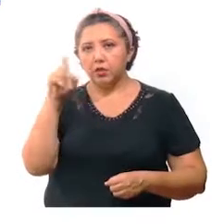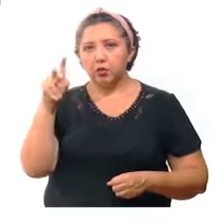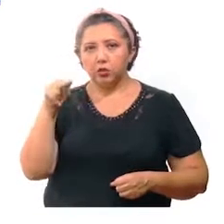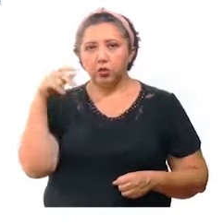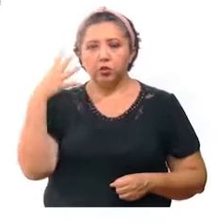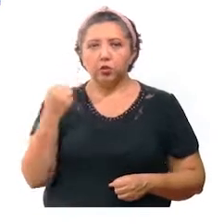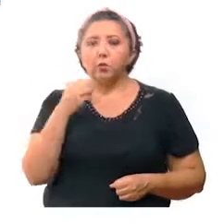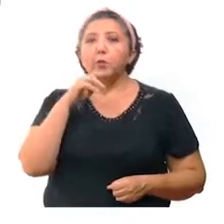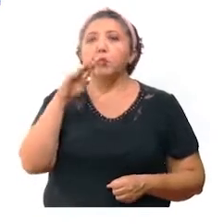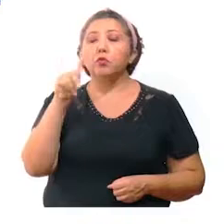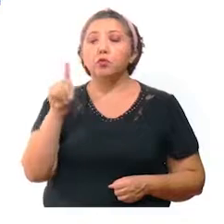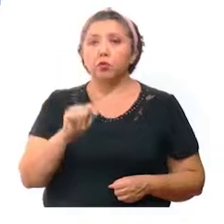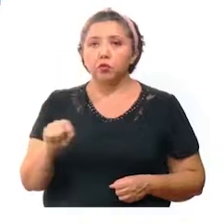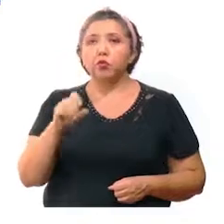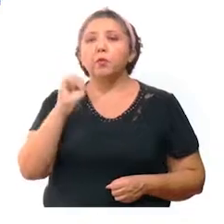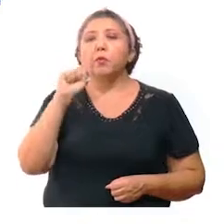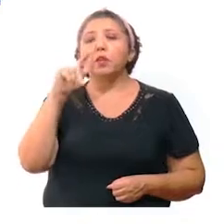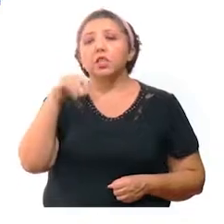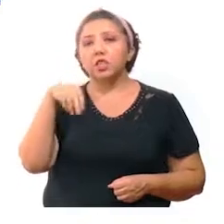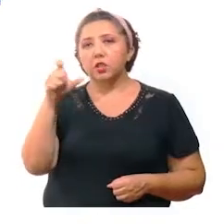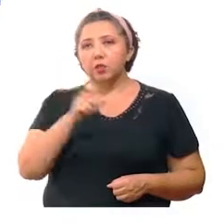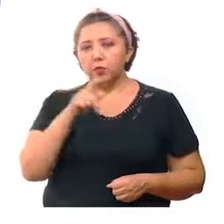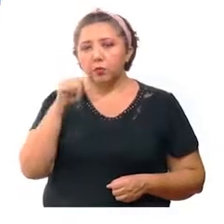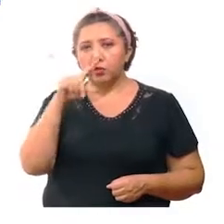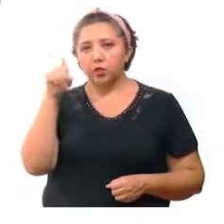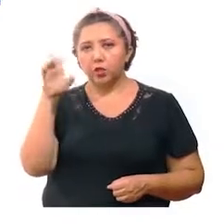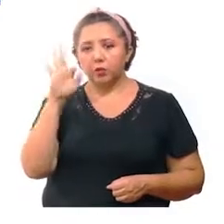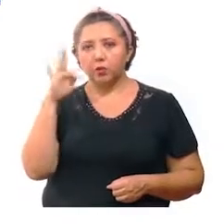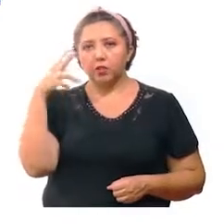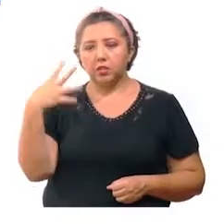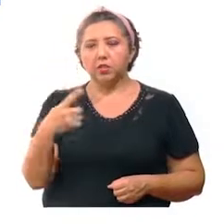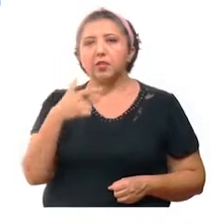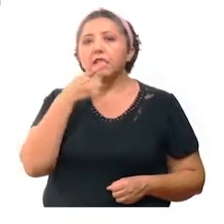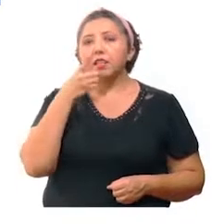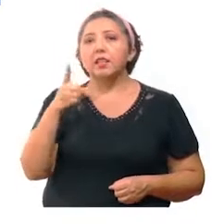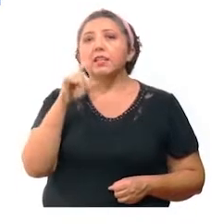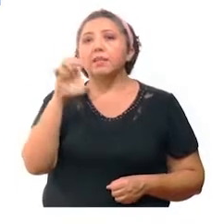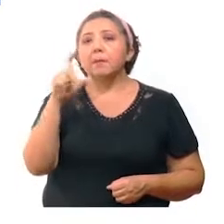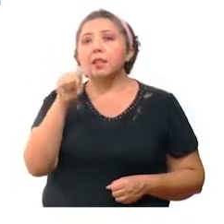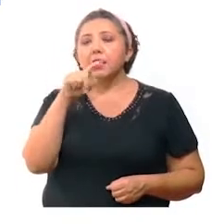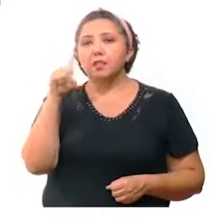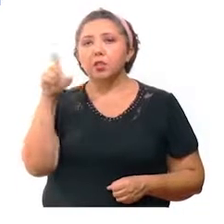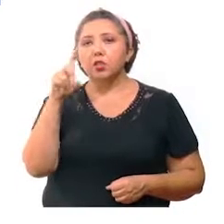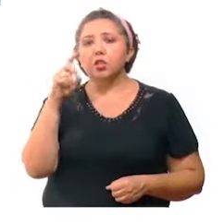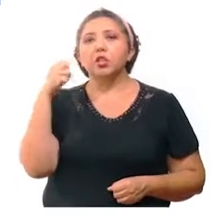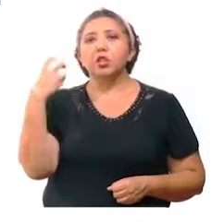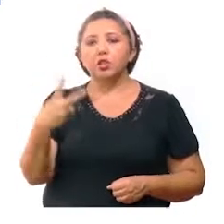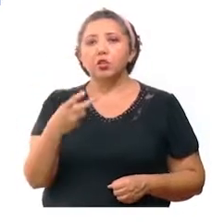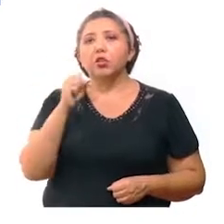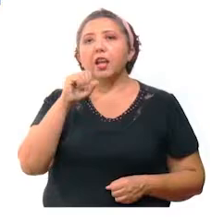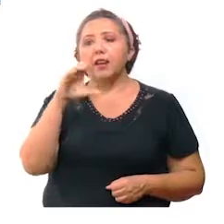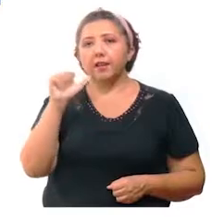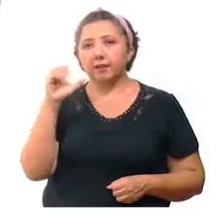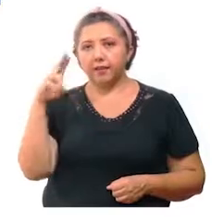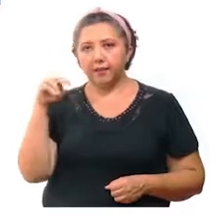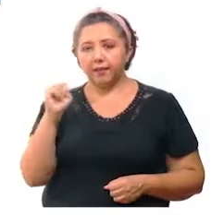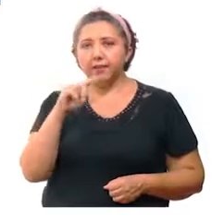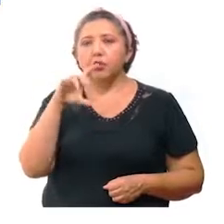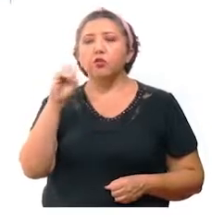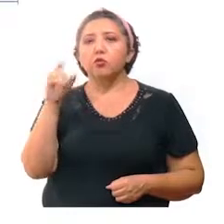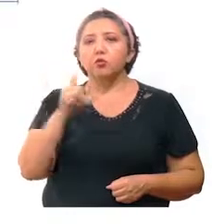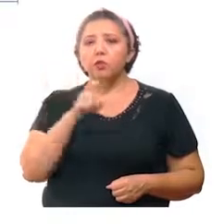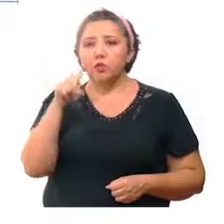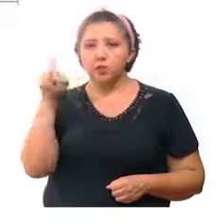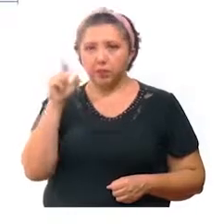con 164, Maxcanú con 147, Espita 132, Acanqué 128 y Oxcuscap con